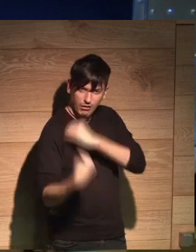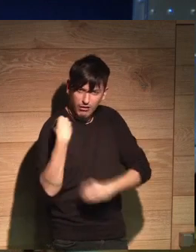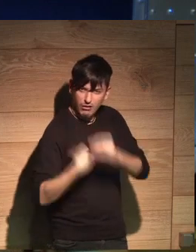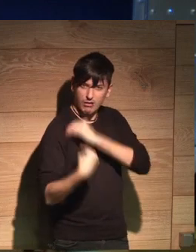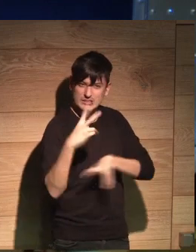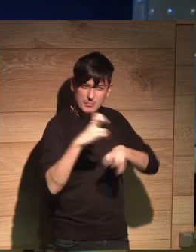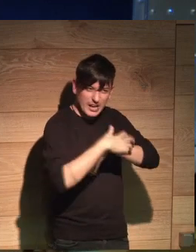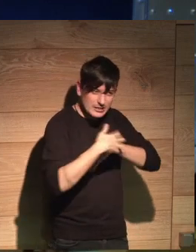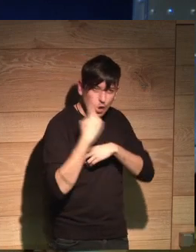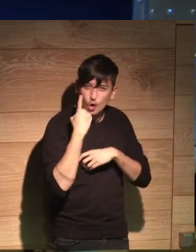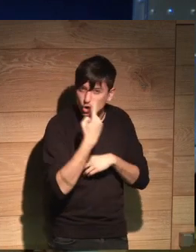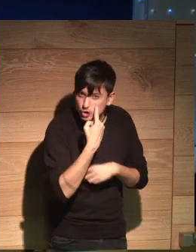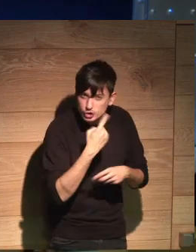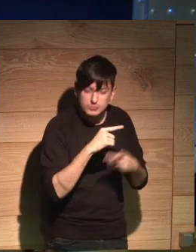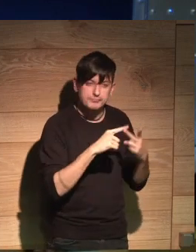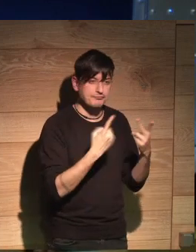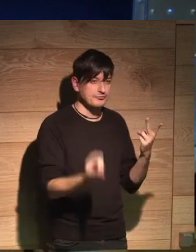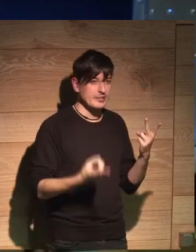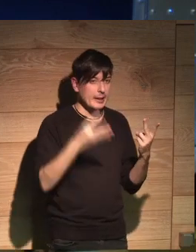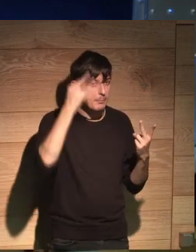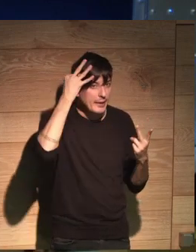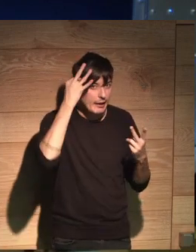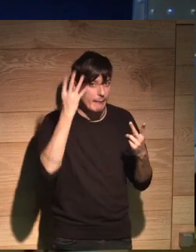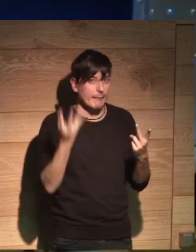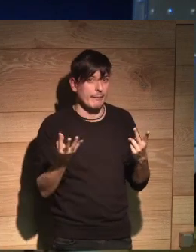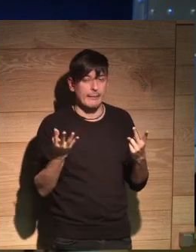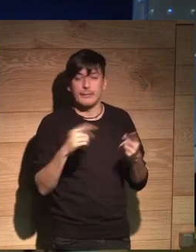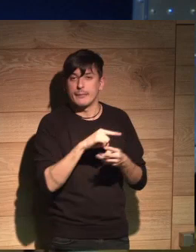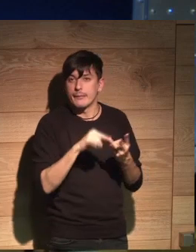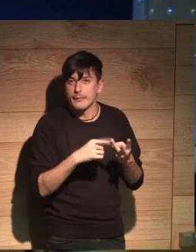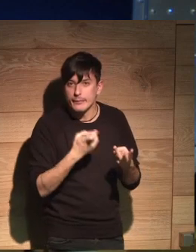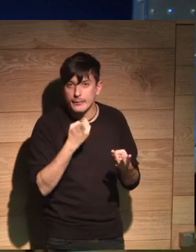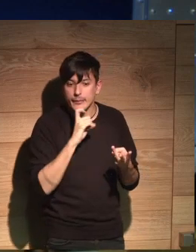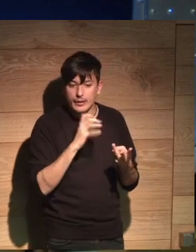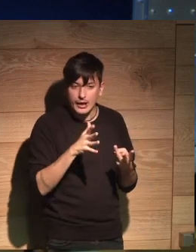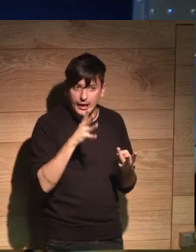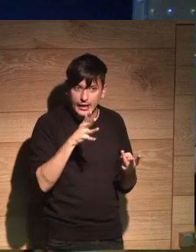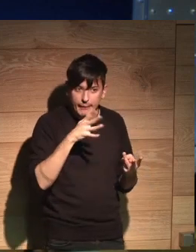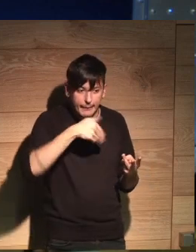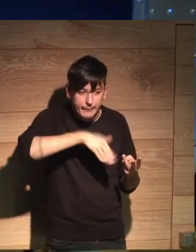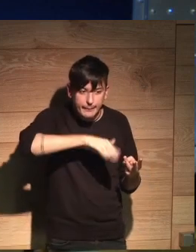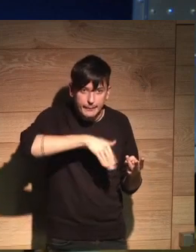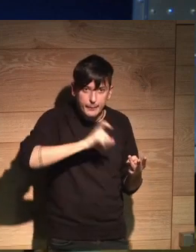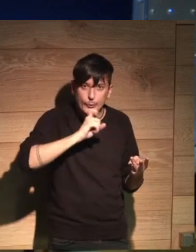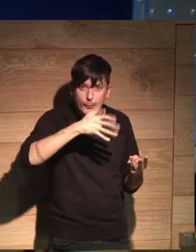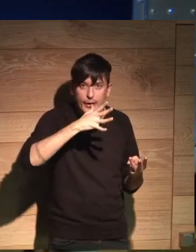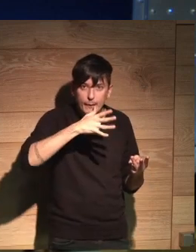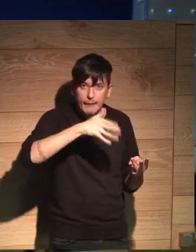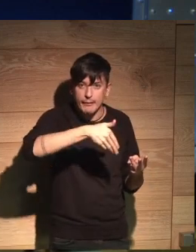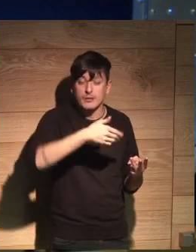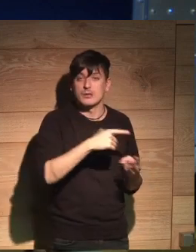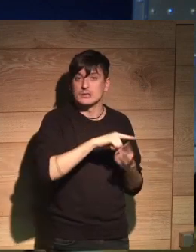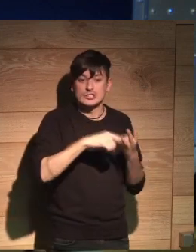empezaba a hablar de los ojos de la gata, del pelaje de la gata, de cómo bebía agua la gata, de la historia de los